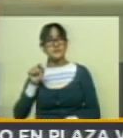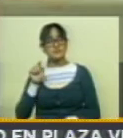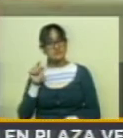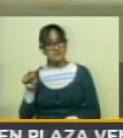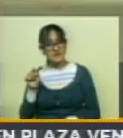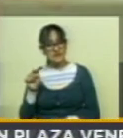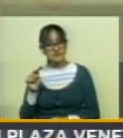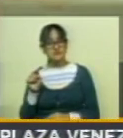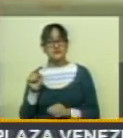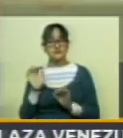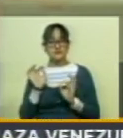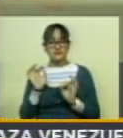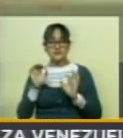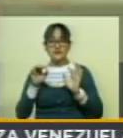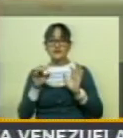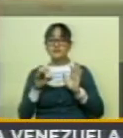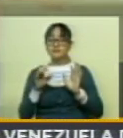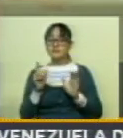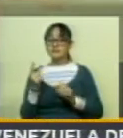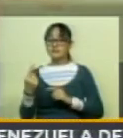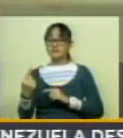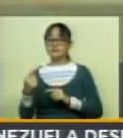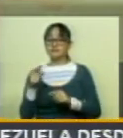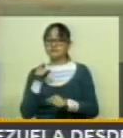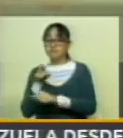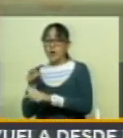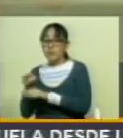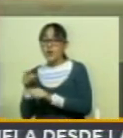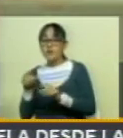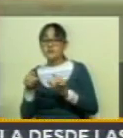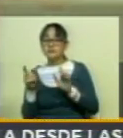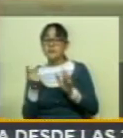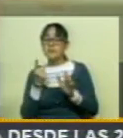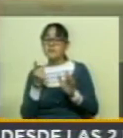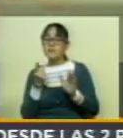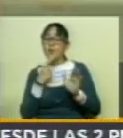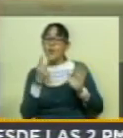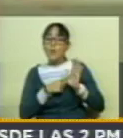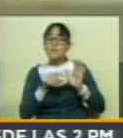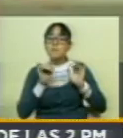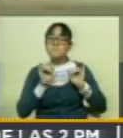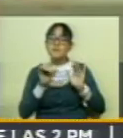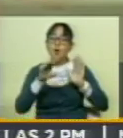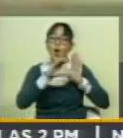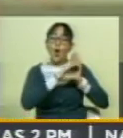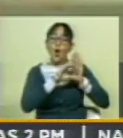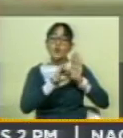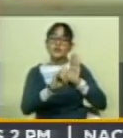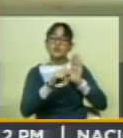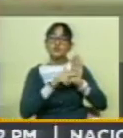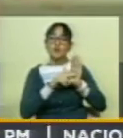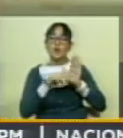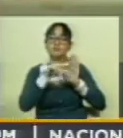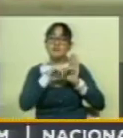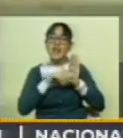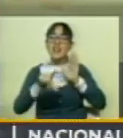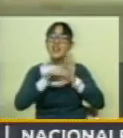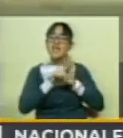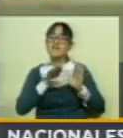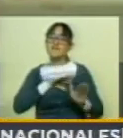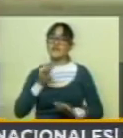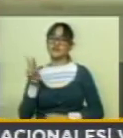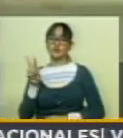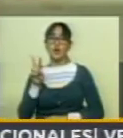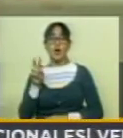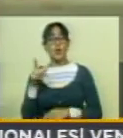sujeta a lo que está en la Constitución, las leyes y los reglamentos y el ordenamiento jurídico venezolano. Entonces